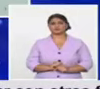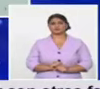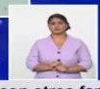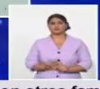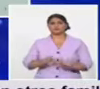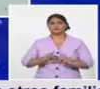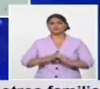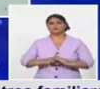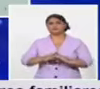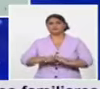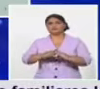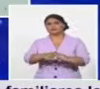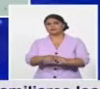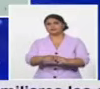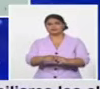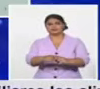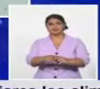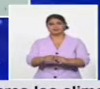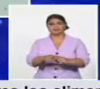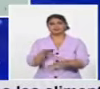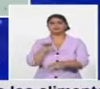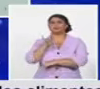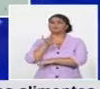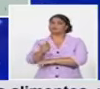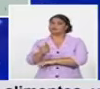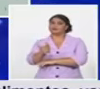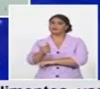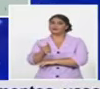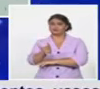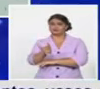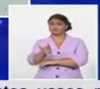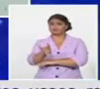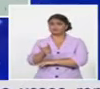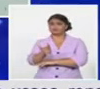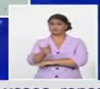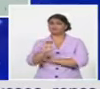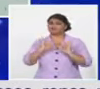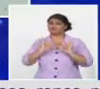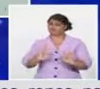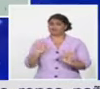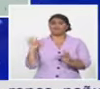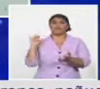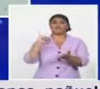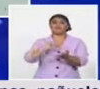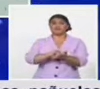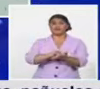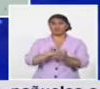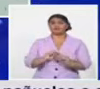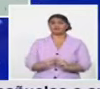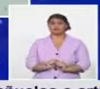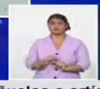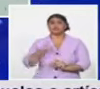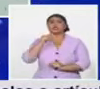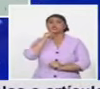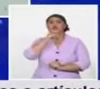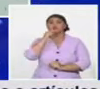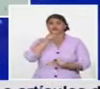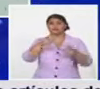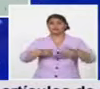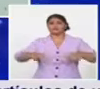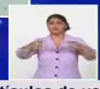diagnostican 9 viajeros cubanos procedentes de Rusia de los municipios Bartolomé Mazó, 6,